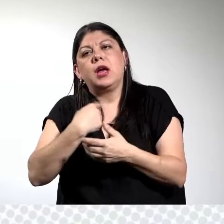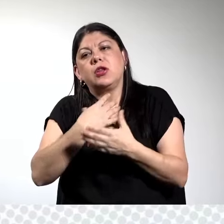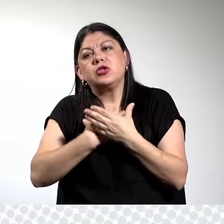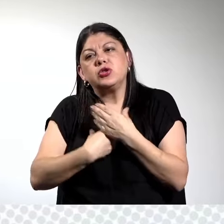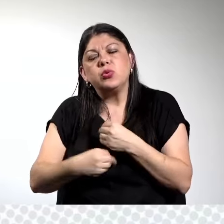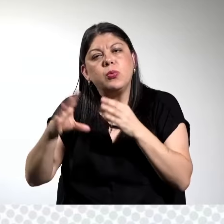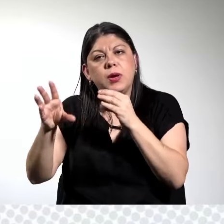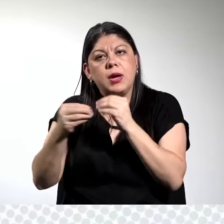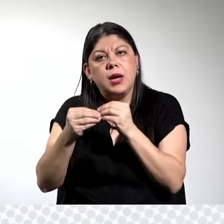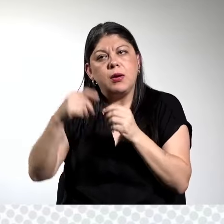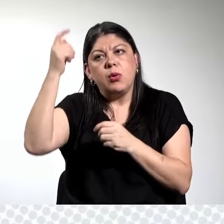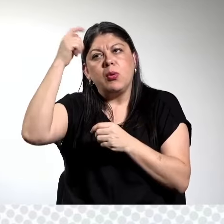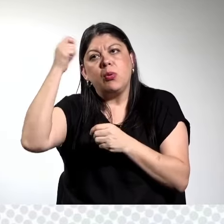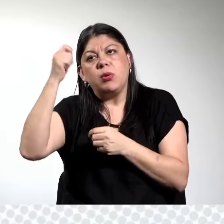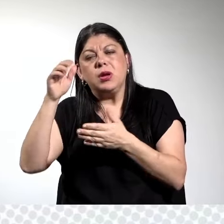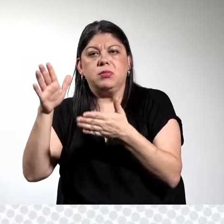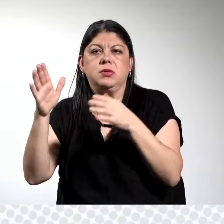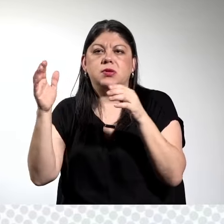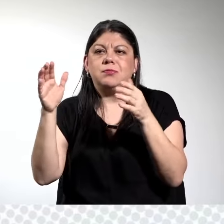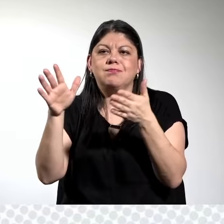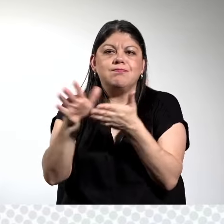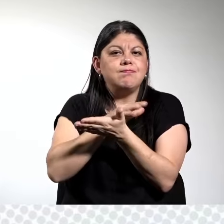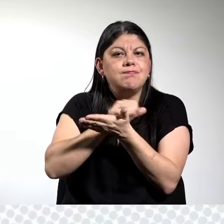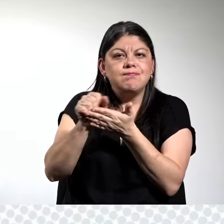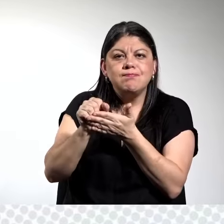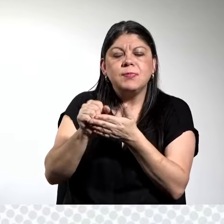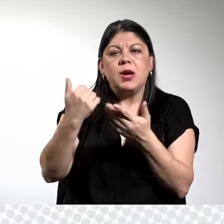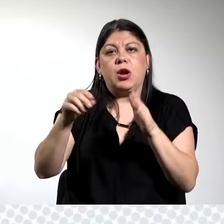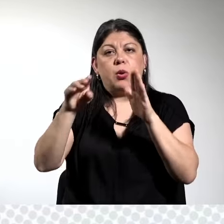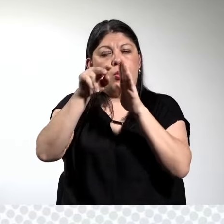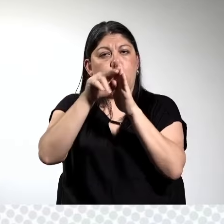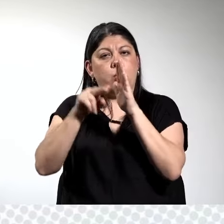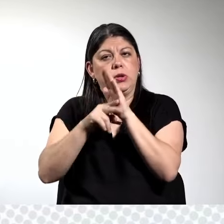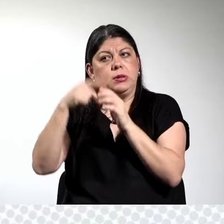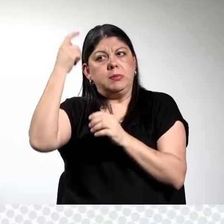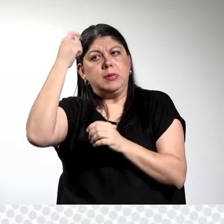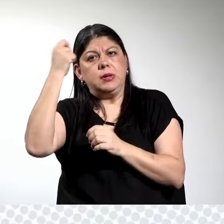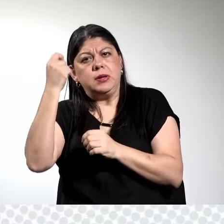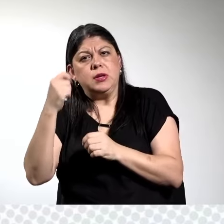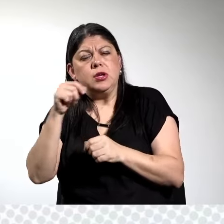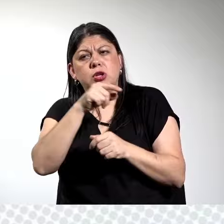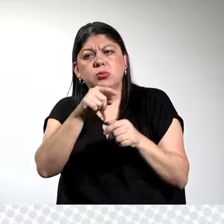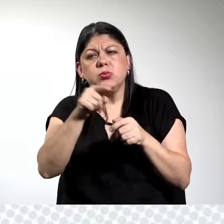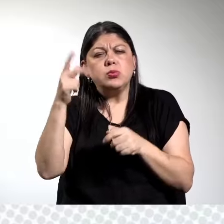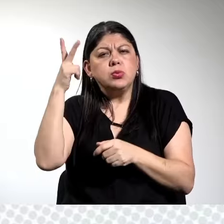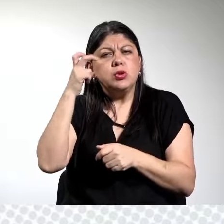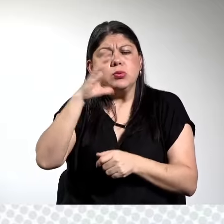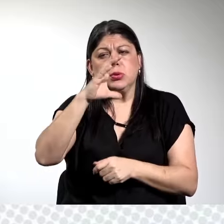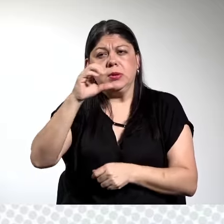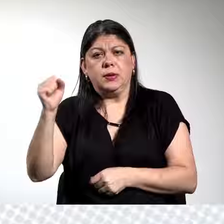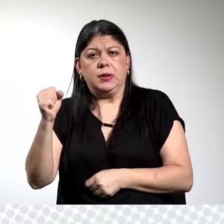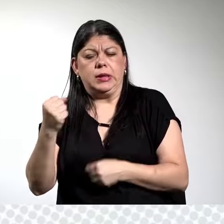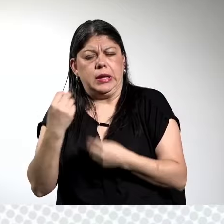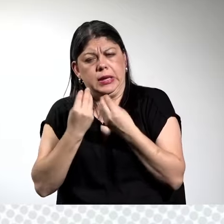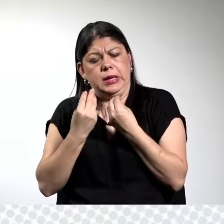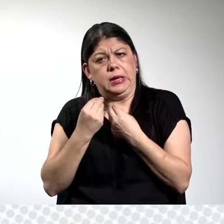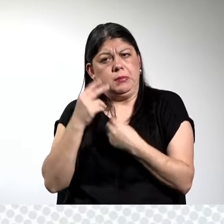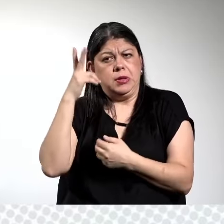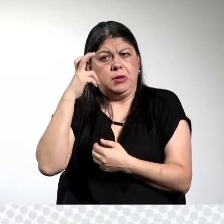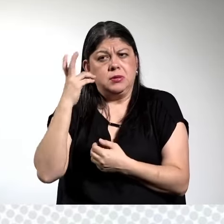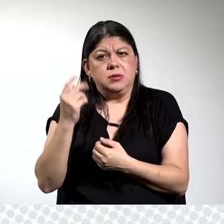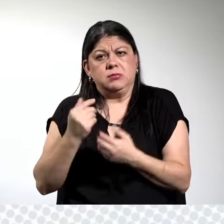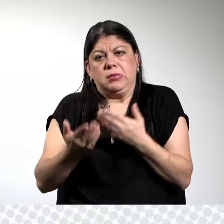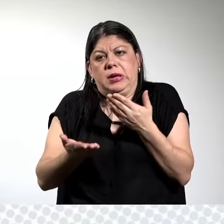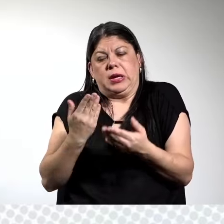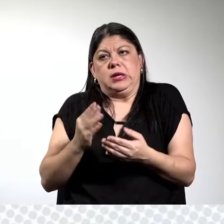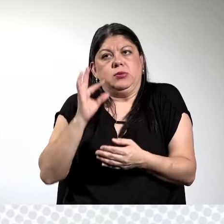de una pensión en franco deterioro desde hace muchísimos años. Y un sistema que, cuando uno escucha los actuariales de la caja, da mucho miedo, ¿verdad? Porque dicen, casi